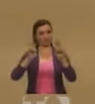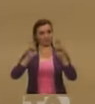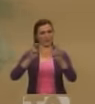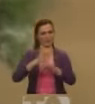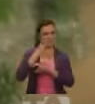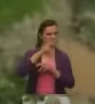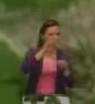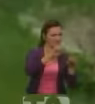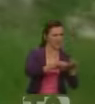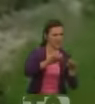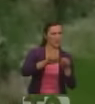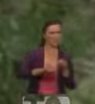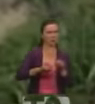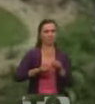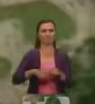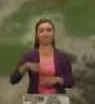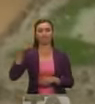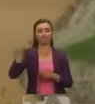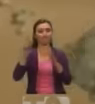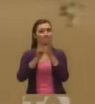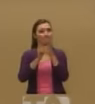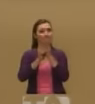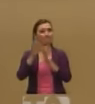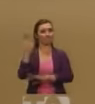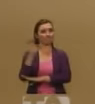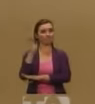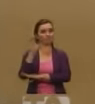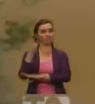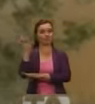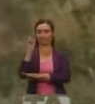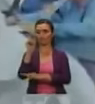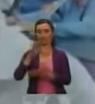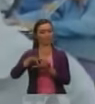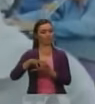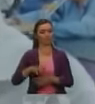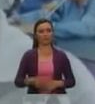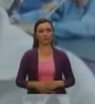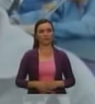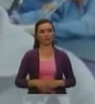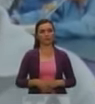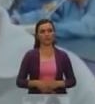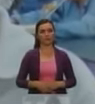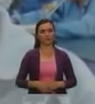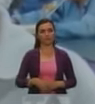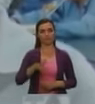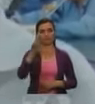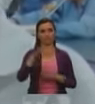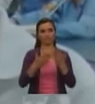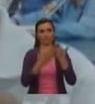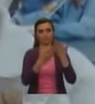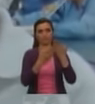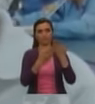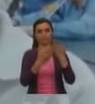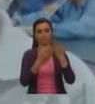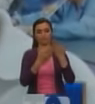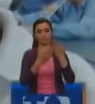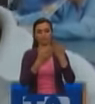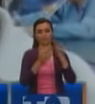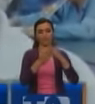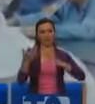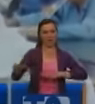sobrevuelo, aseguran que no es necesario declarar en emergencia a la provincia. Ha existido tres eventos juntos. Teníamos